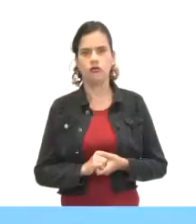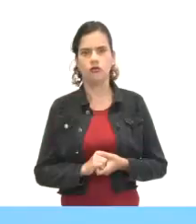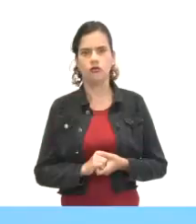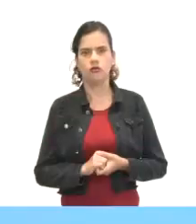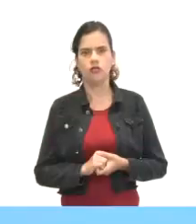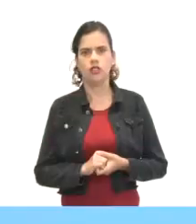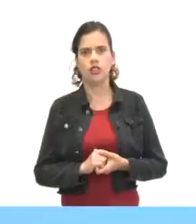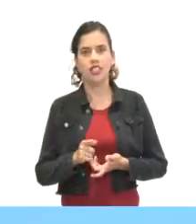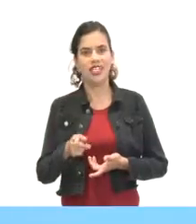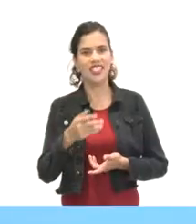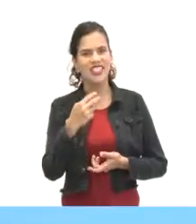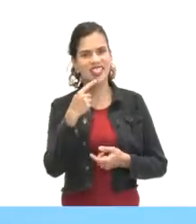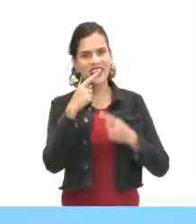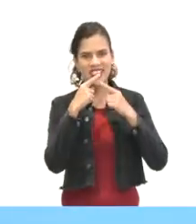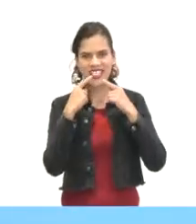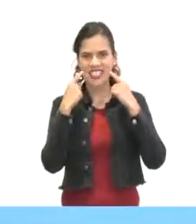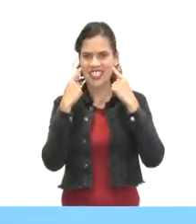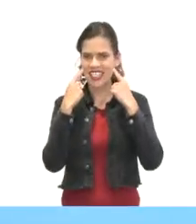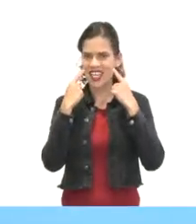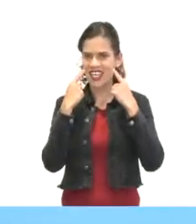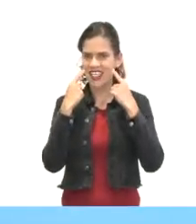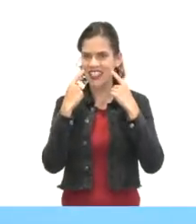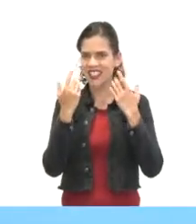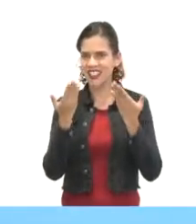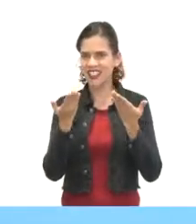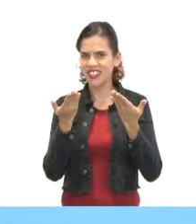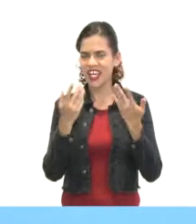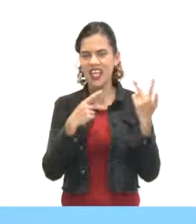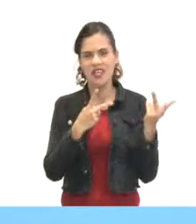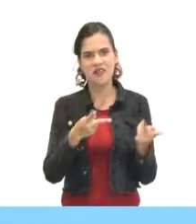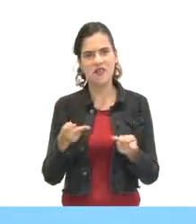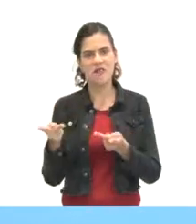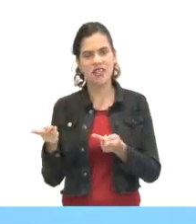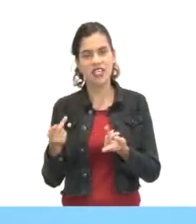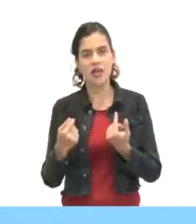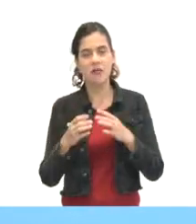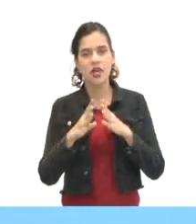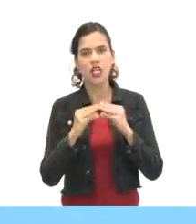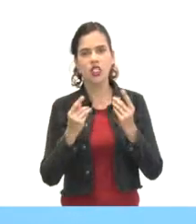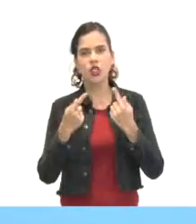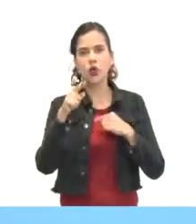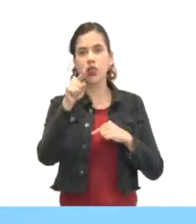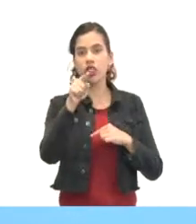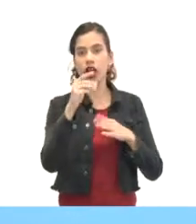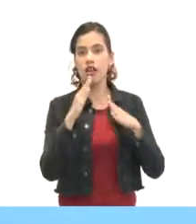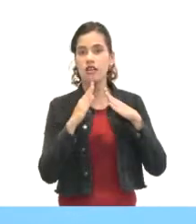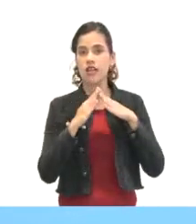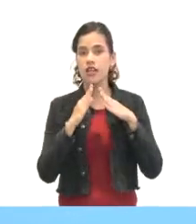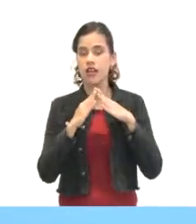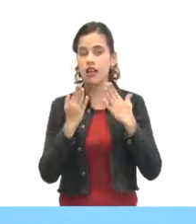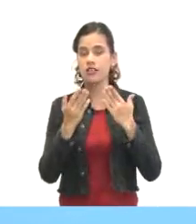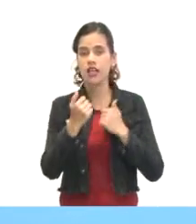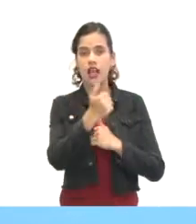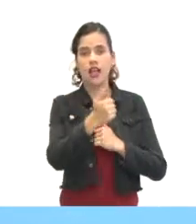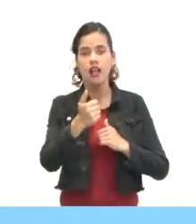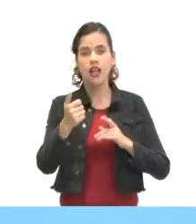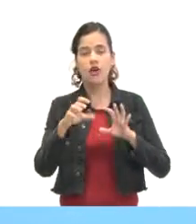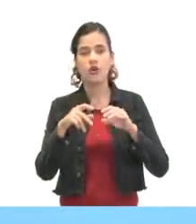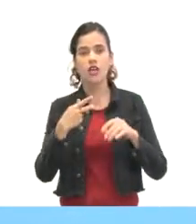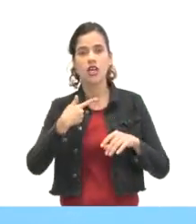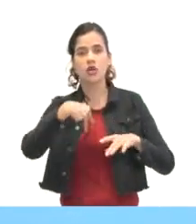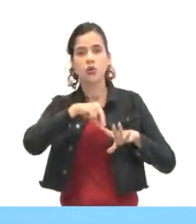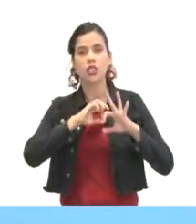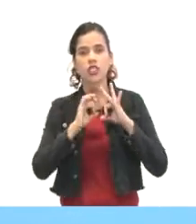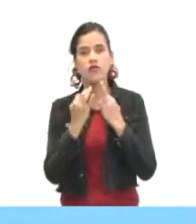Y esta sonrisa precisamente es de bienvenida para todos ustedes allá en casa, en cada una de nuestras